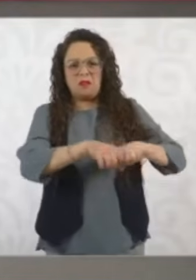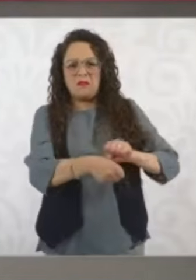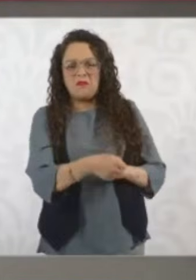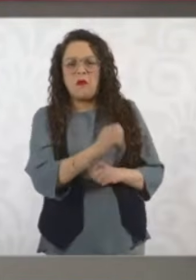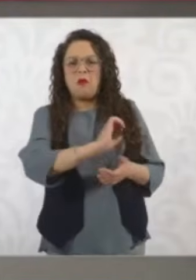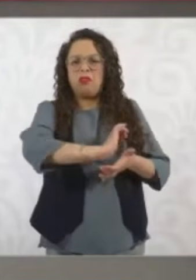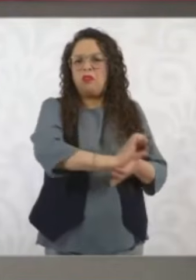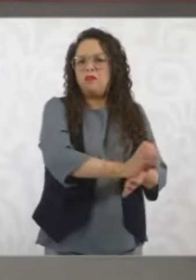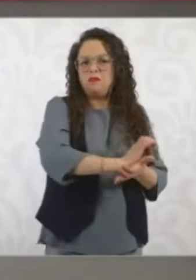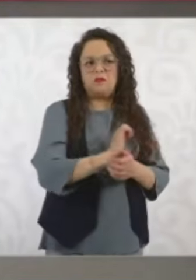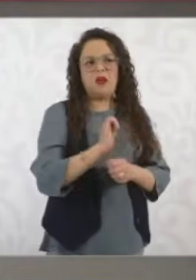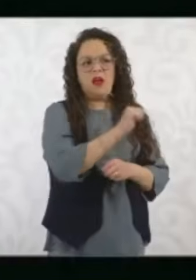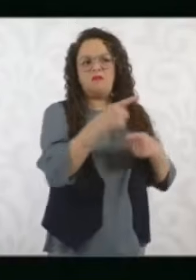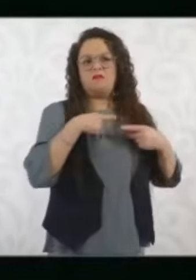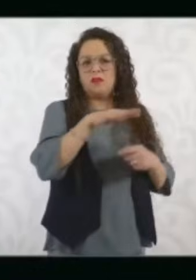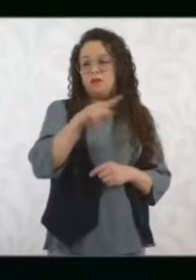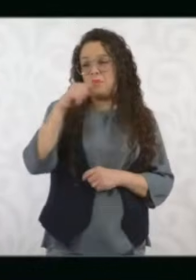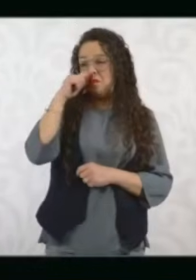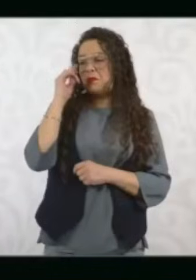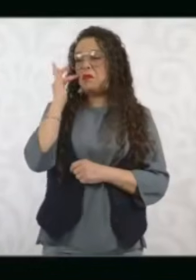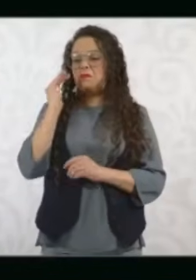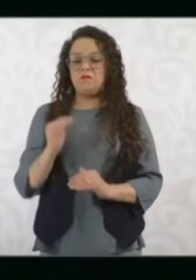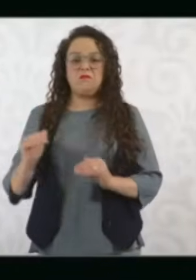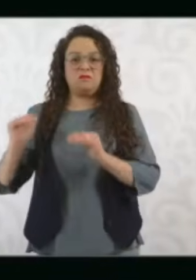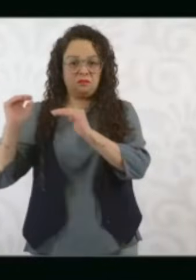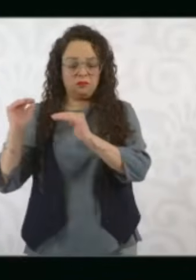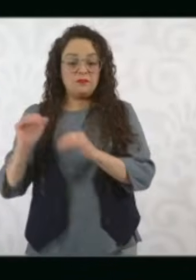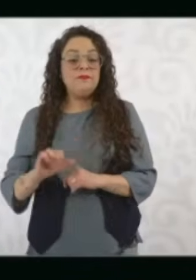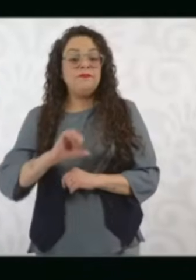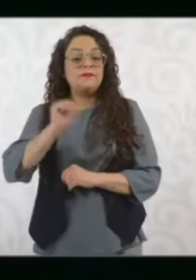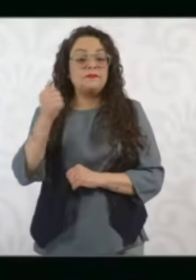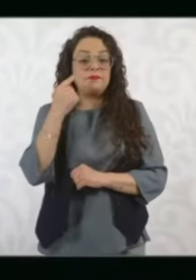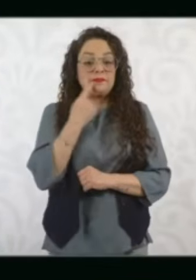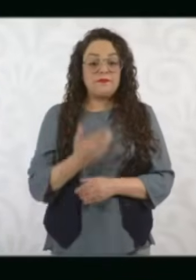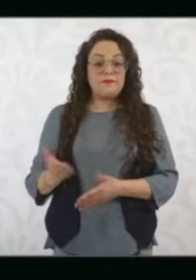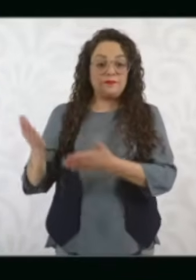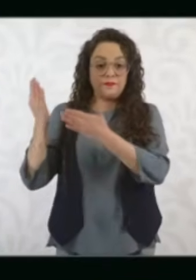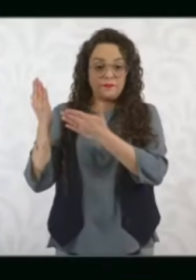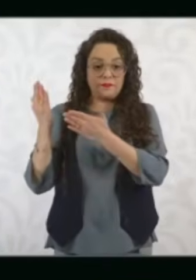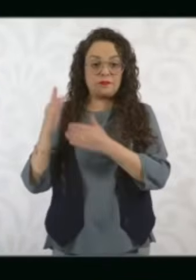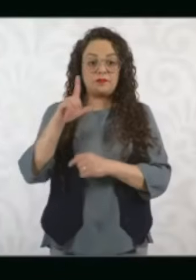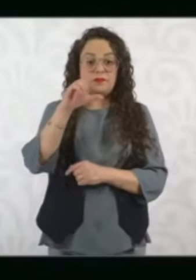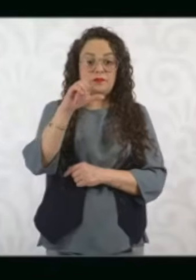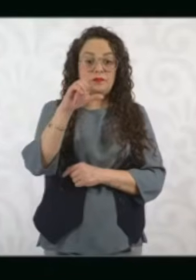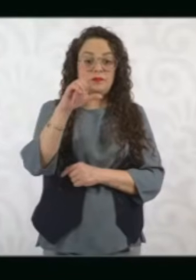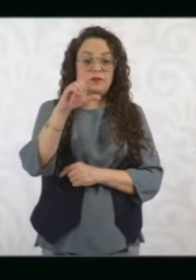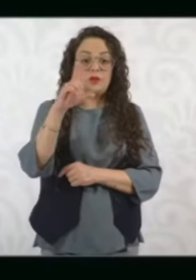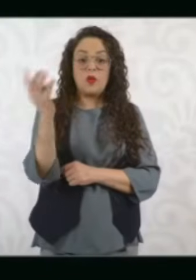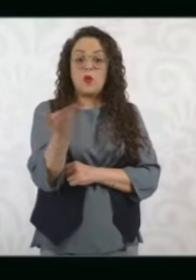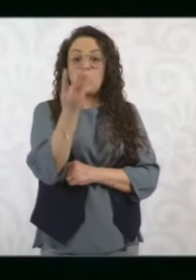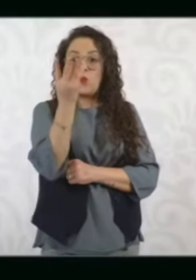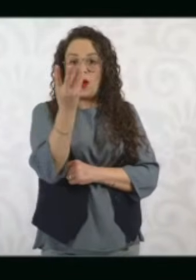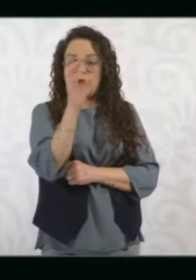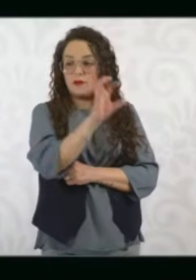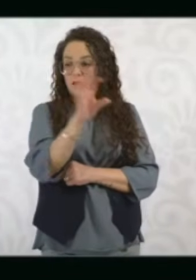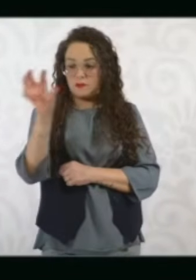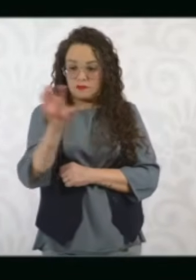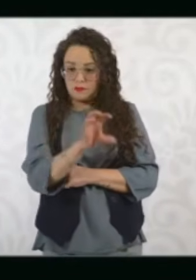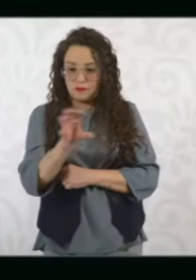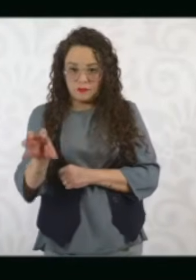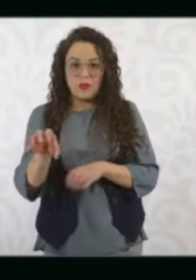Finalmente, los encuadres son 4. ¿De qué habla la red cuando habla? Los temas sobre los que organiza el